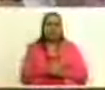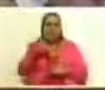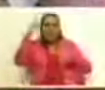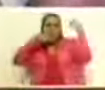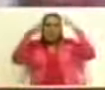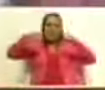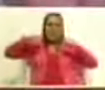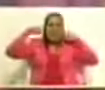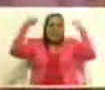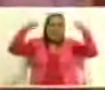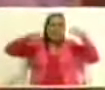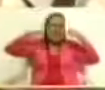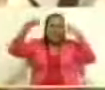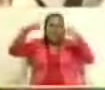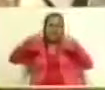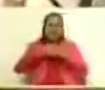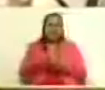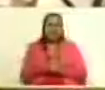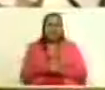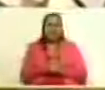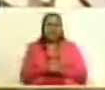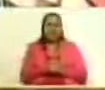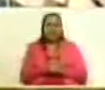¡Chávez vive y vive!